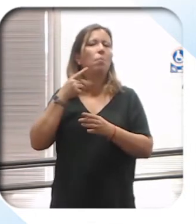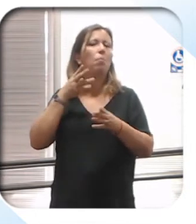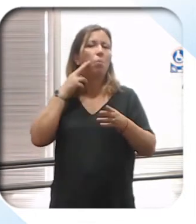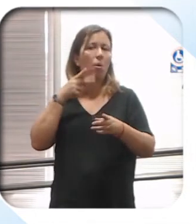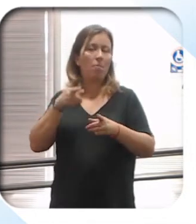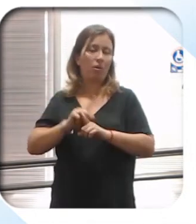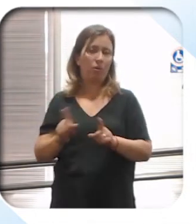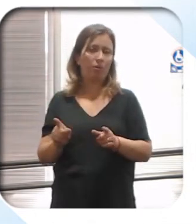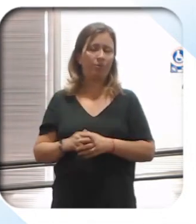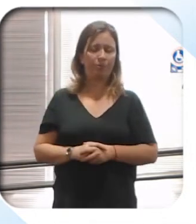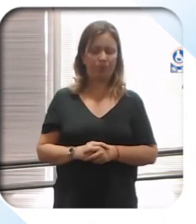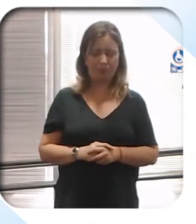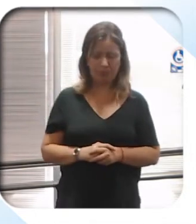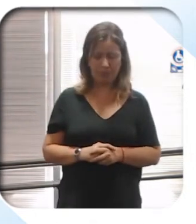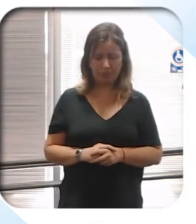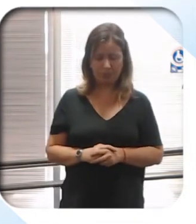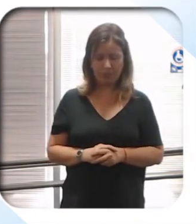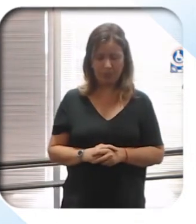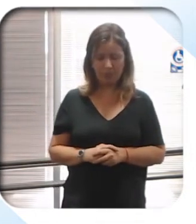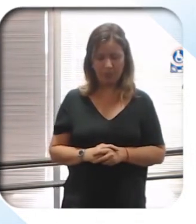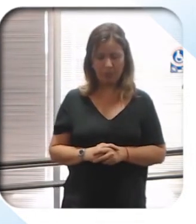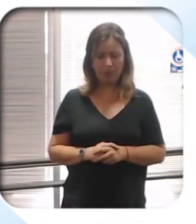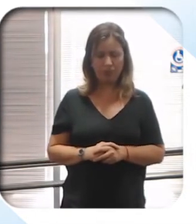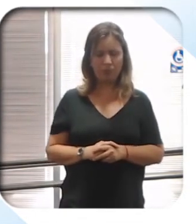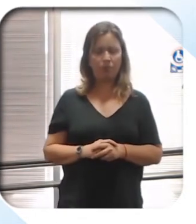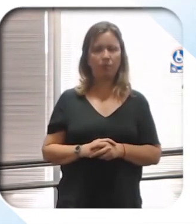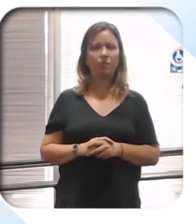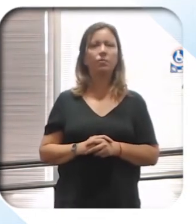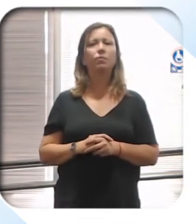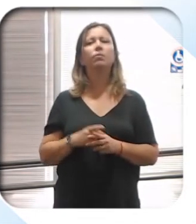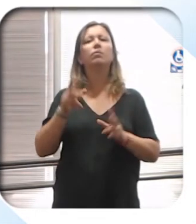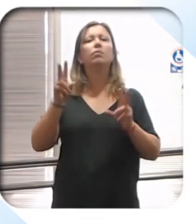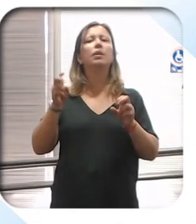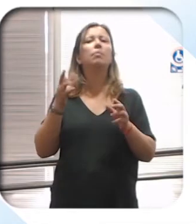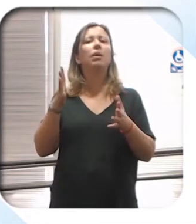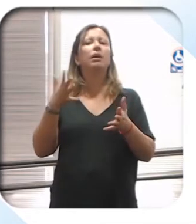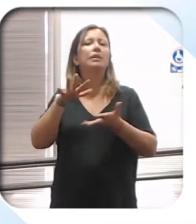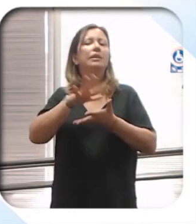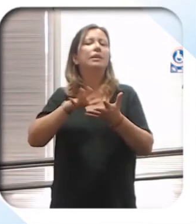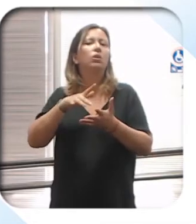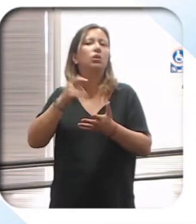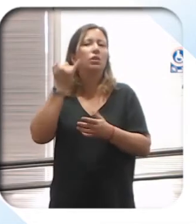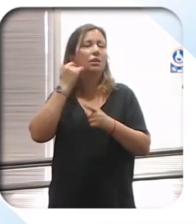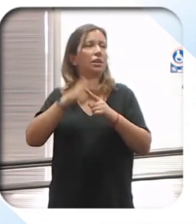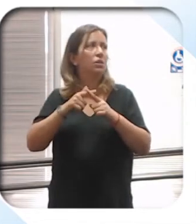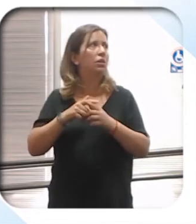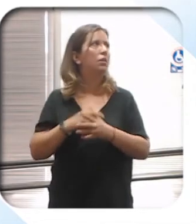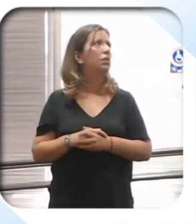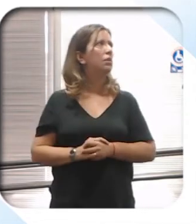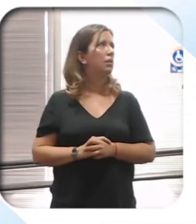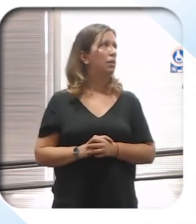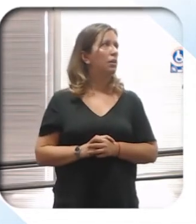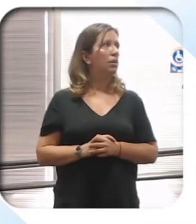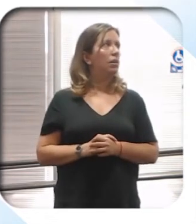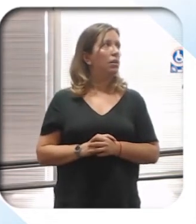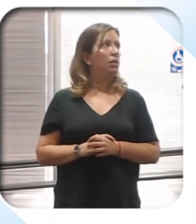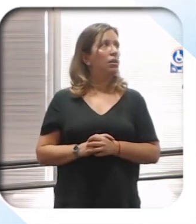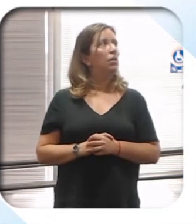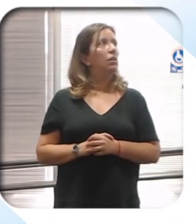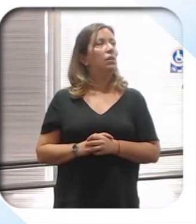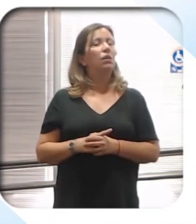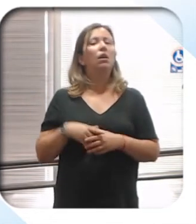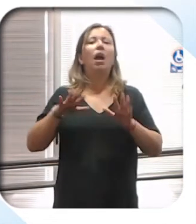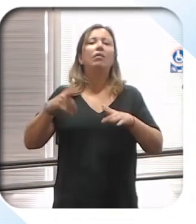disfunción. Situacional se presenta solo en las relaciones sexuales. Y la etiología básicamente es por